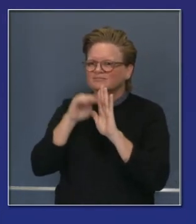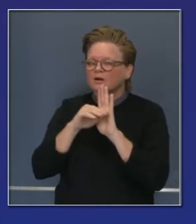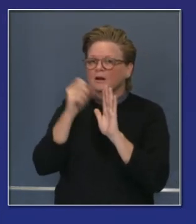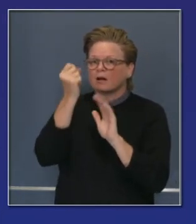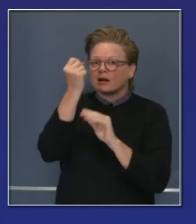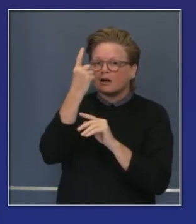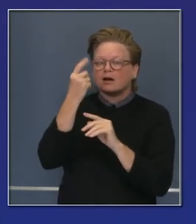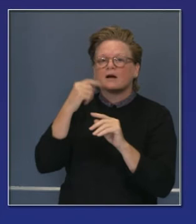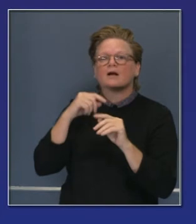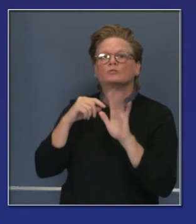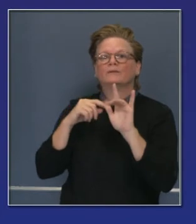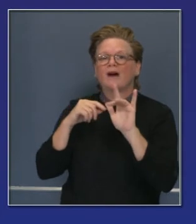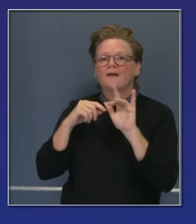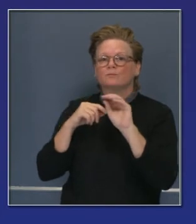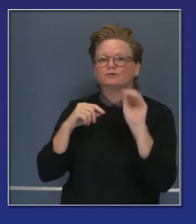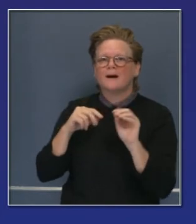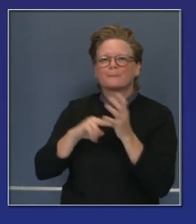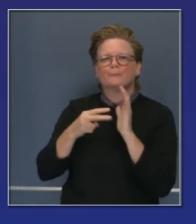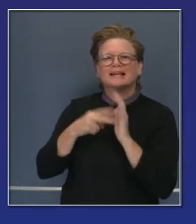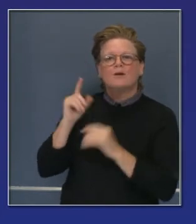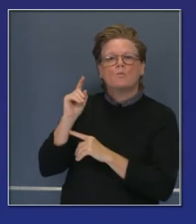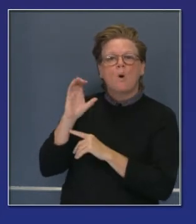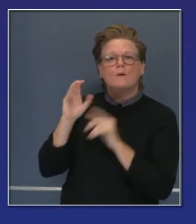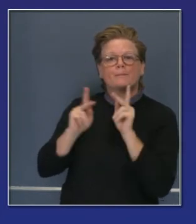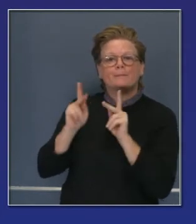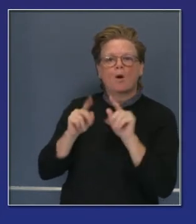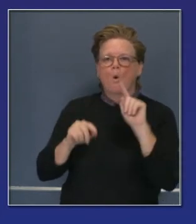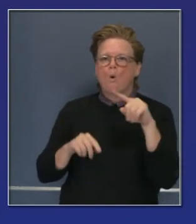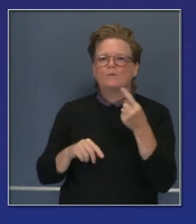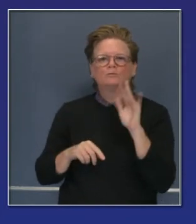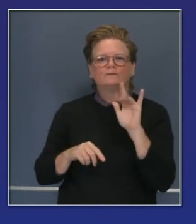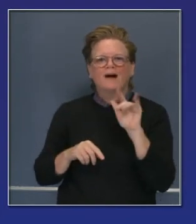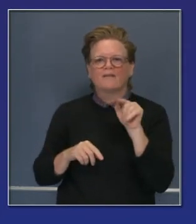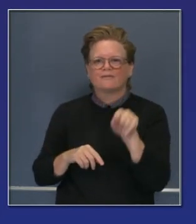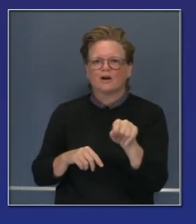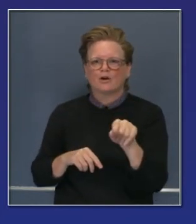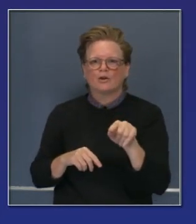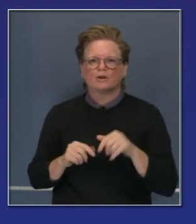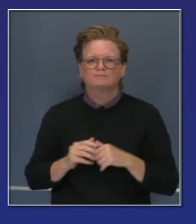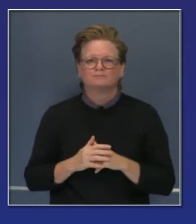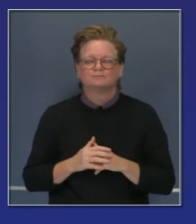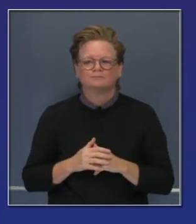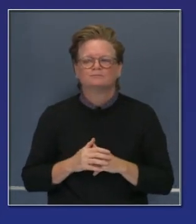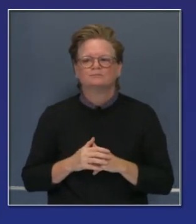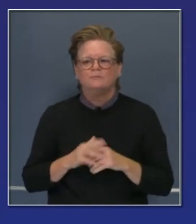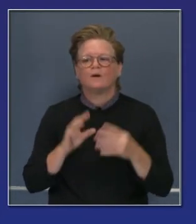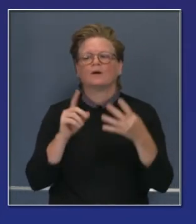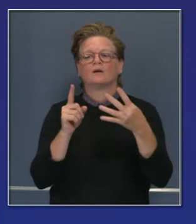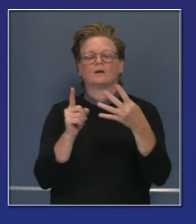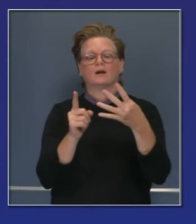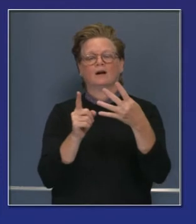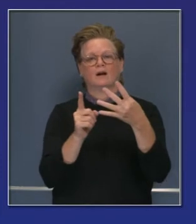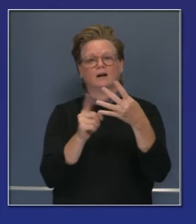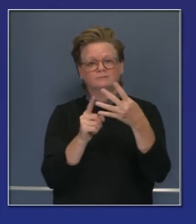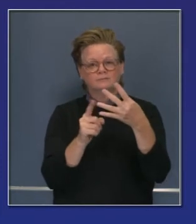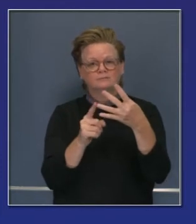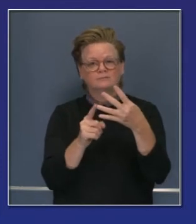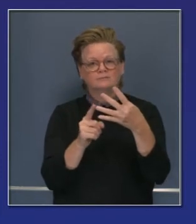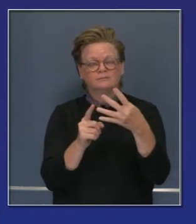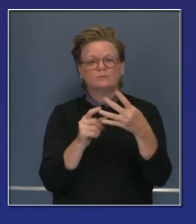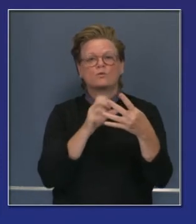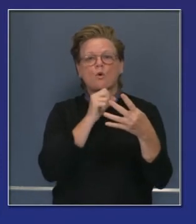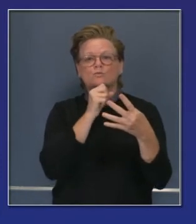lugares. Pueden comenzar a operar así, etcétera. Entrando al nivel 3, el nivel de capacidad aumenta